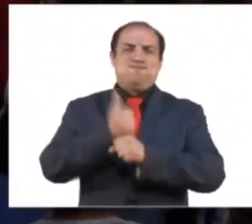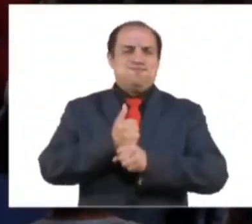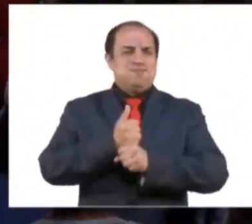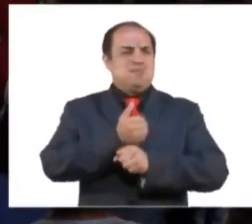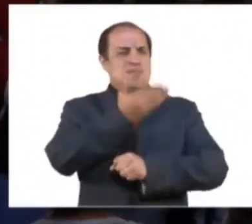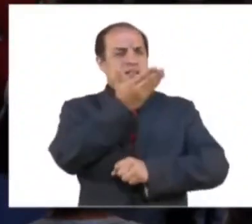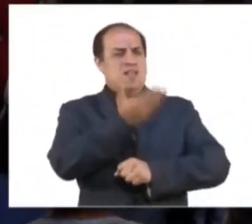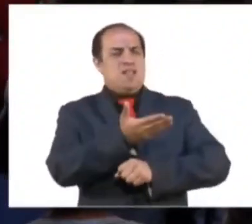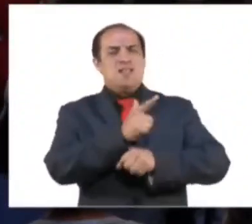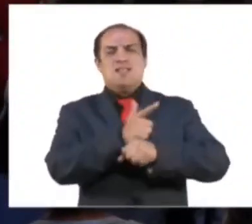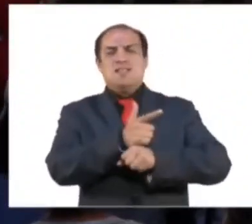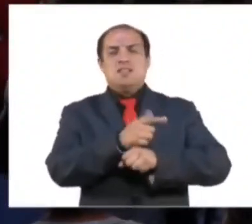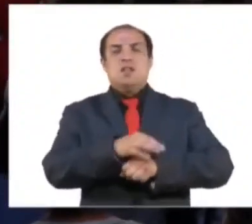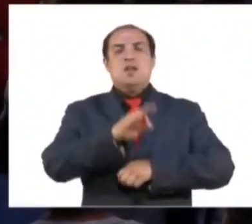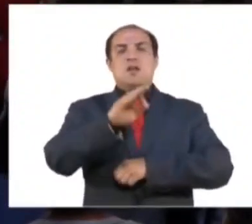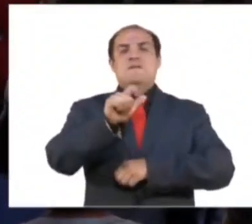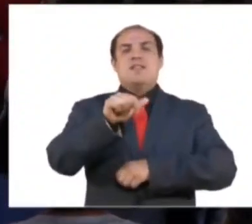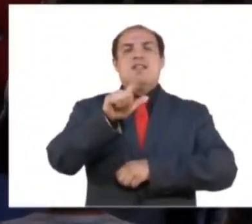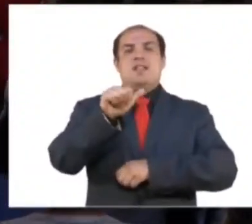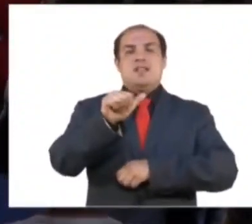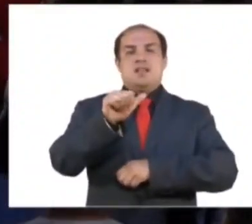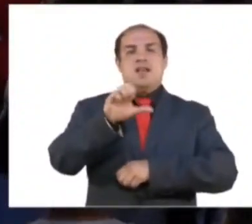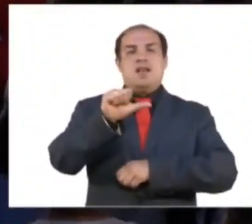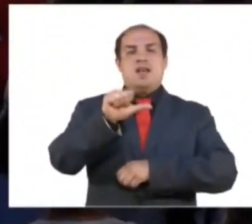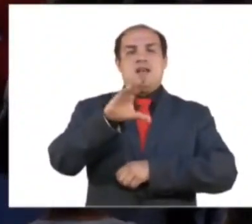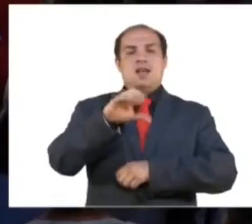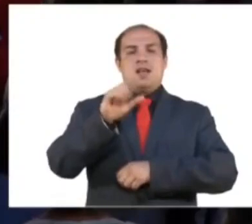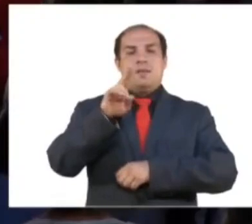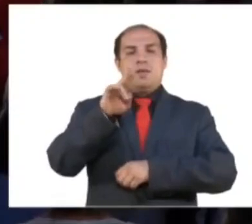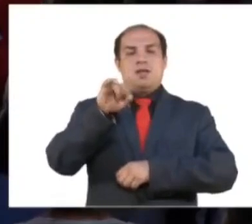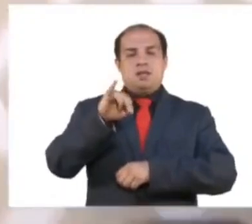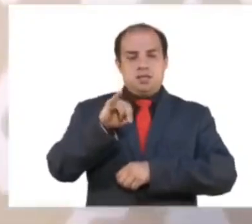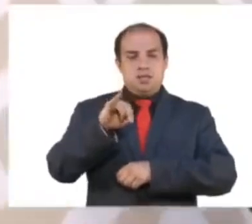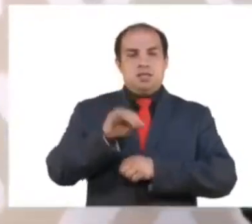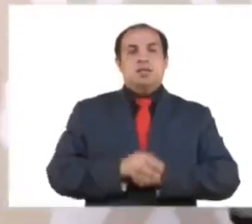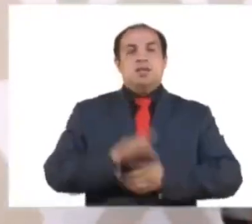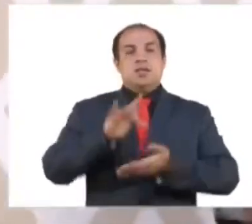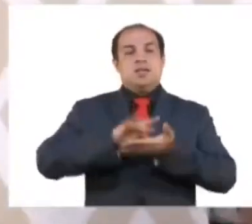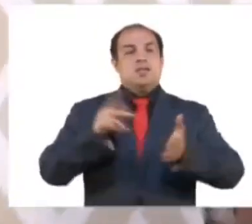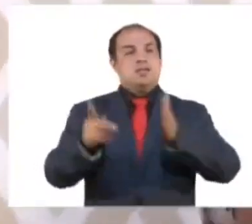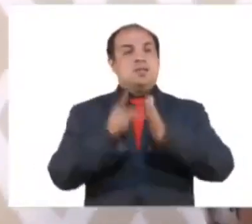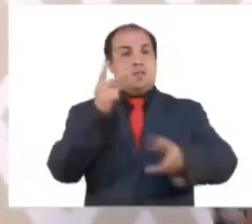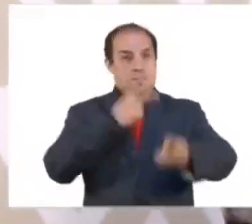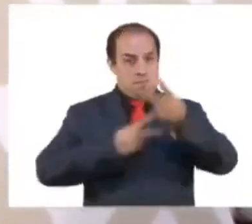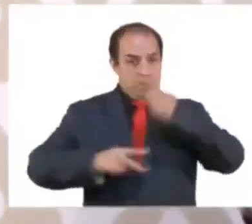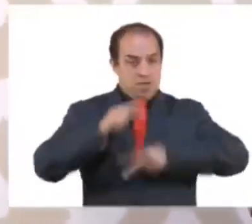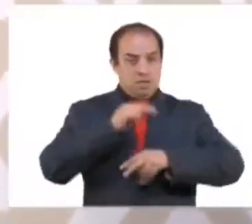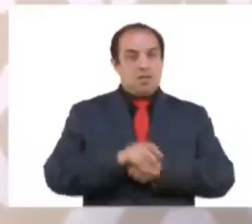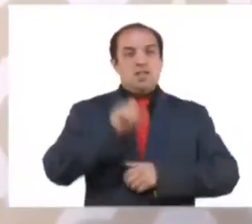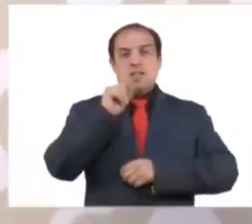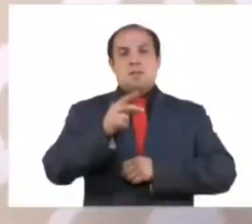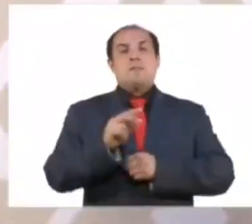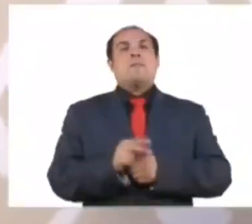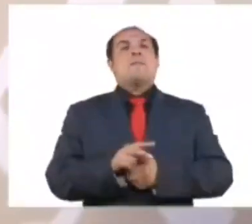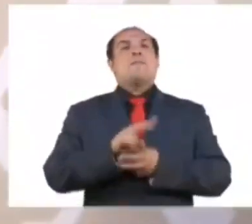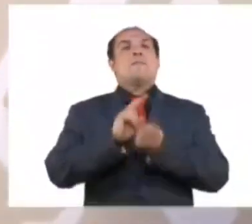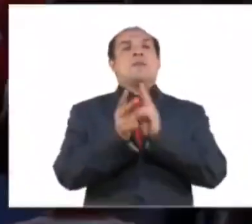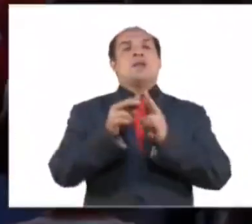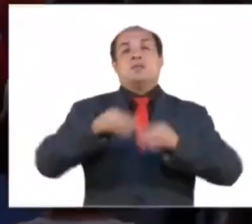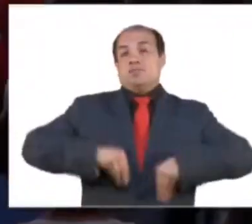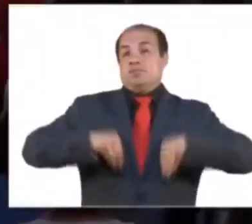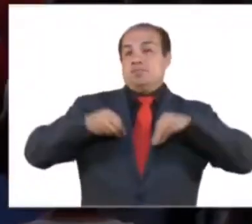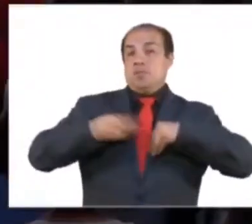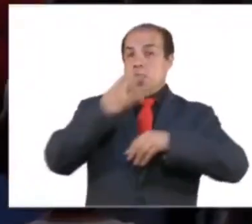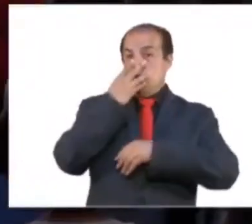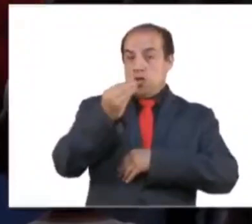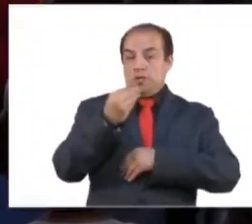de muchos años, el licenciado Fadlala Acabani. Gracias nuevamente por estar aquí, también vecino de Coyoacán, Fadlala, a